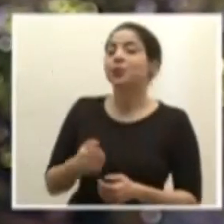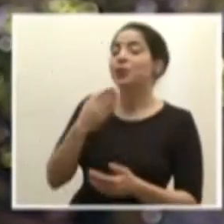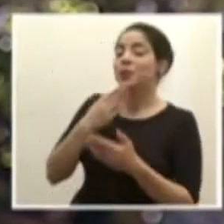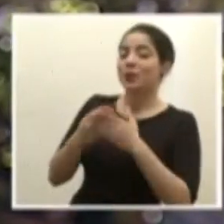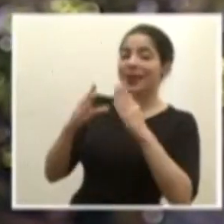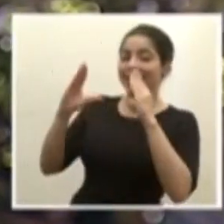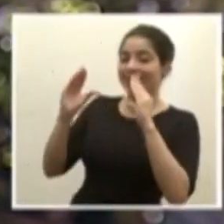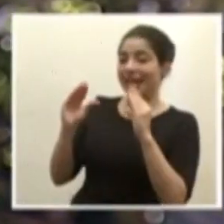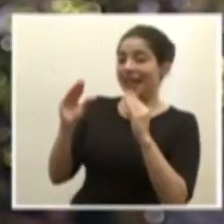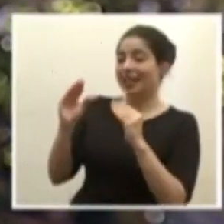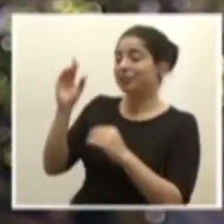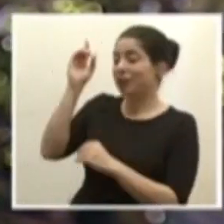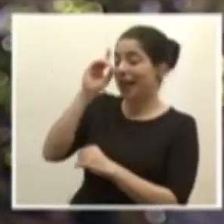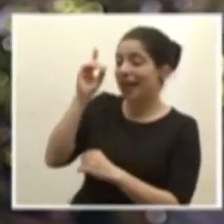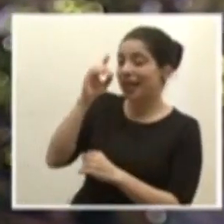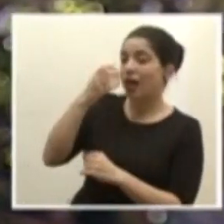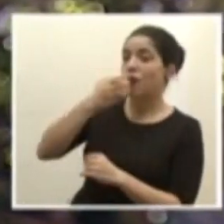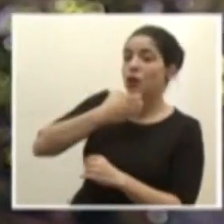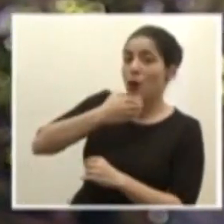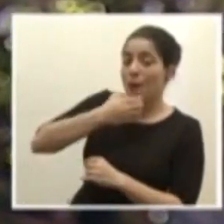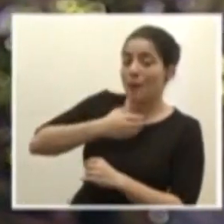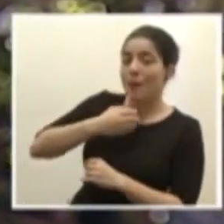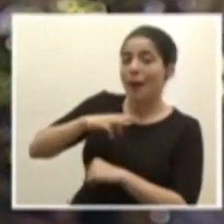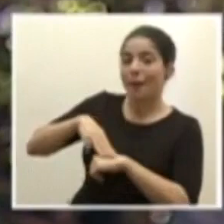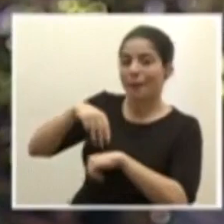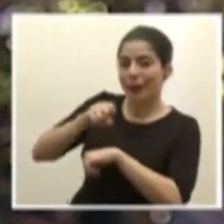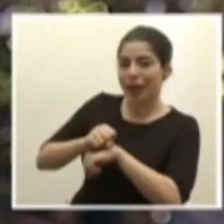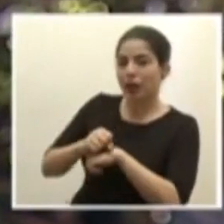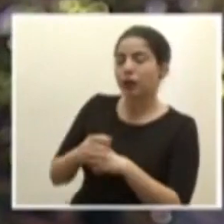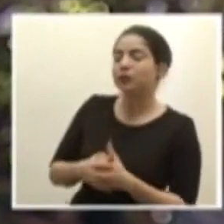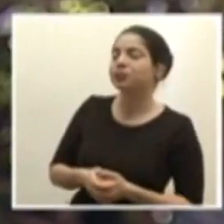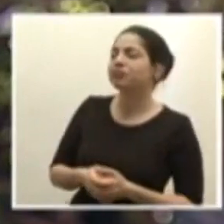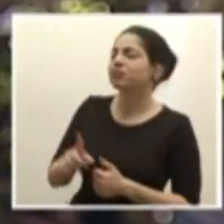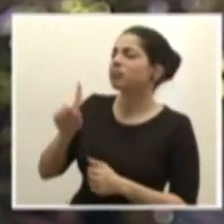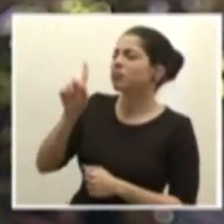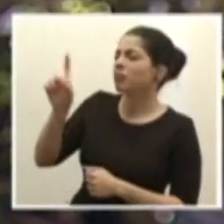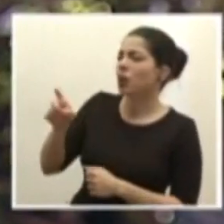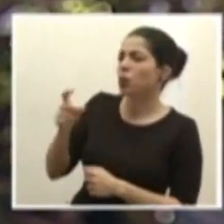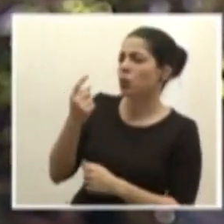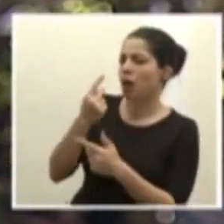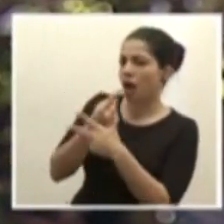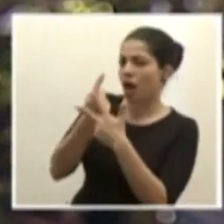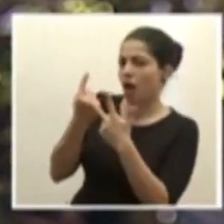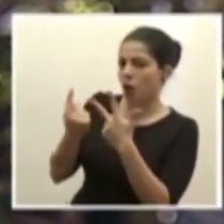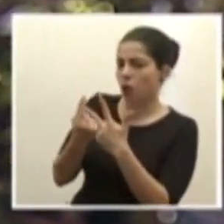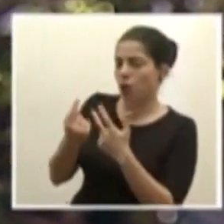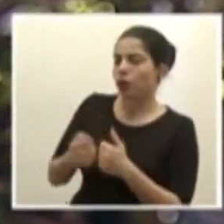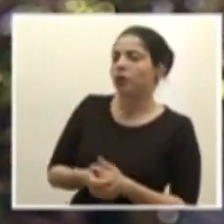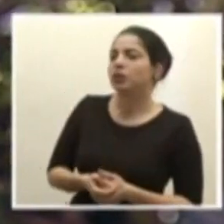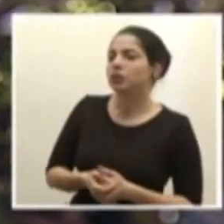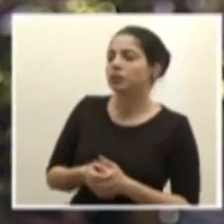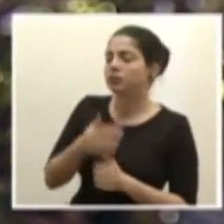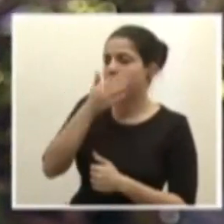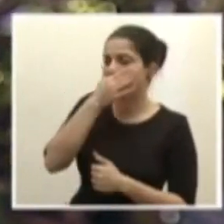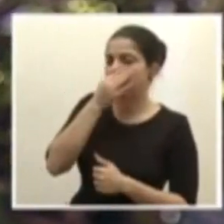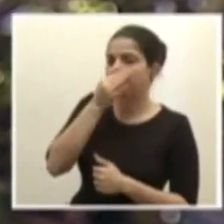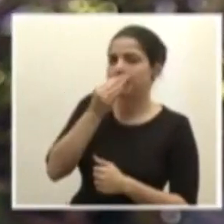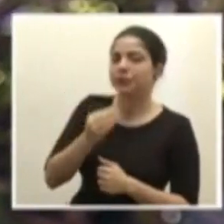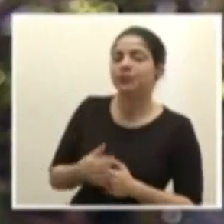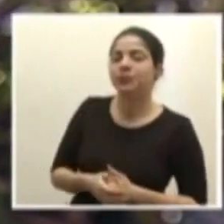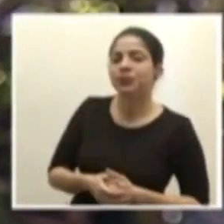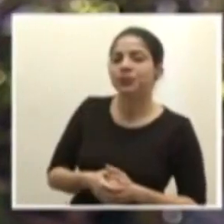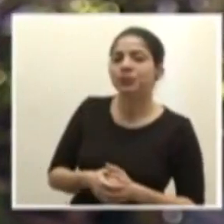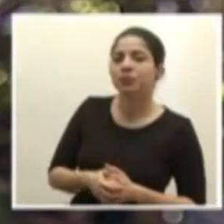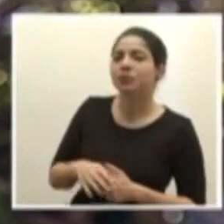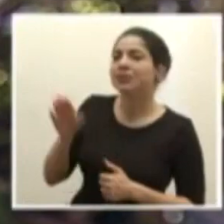buenas tardes, don Daniel, don Román, don Michael. Una consulta para cada uno de ustedes. Don